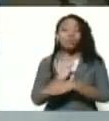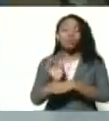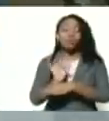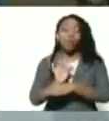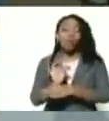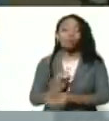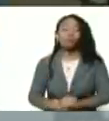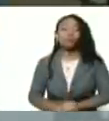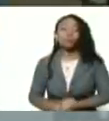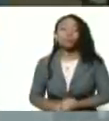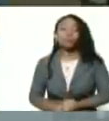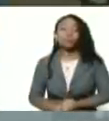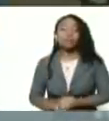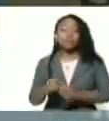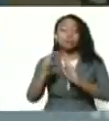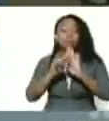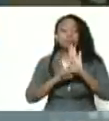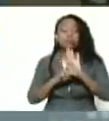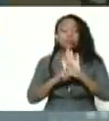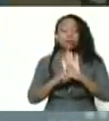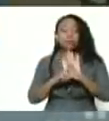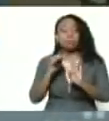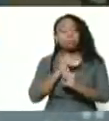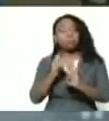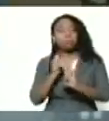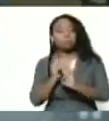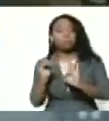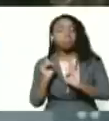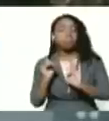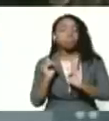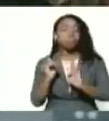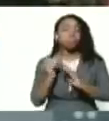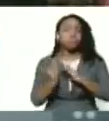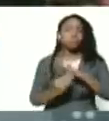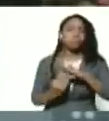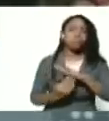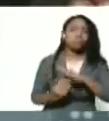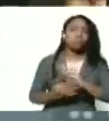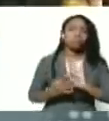funcionarios de nivel intermedio, de nivel básico,